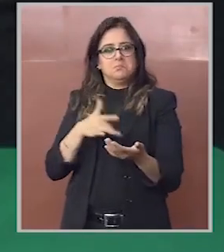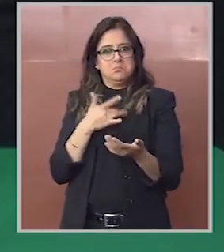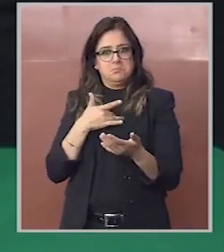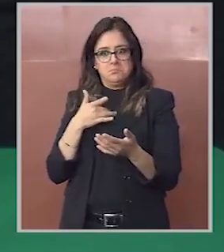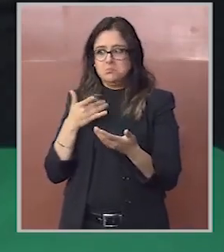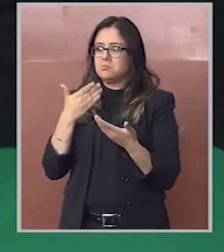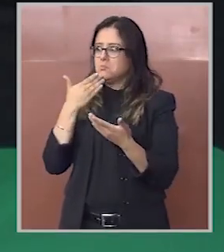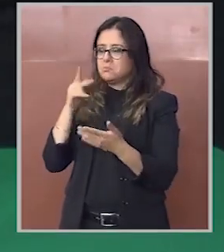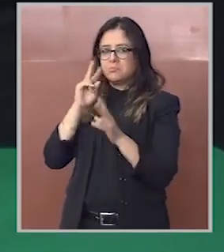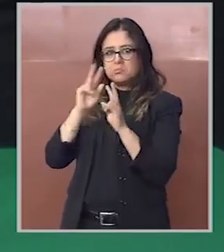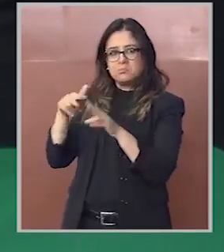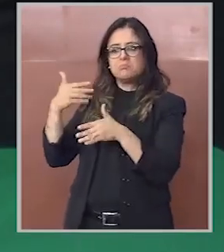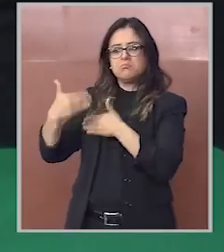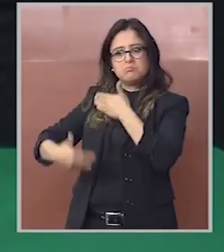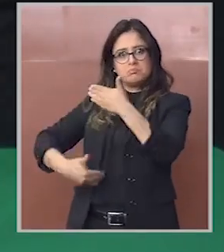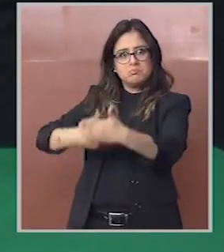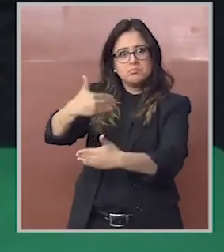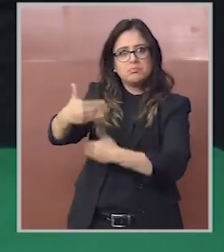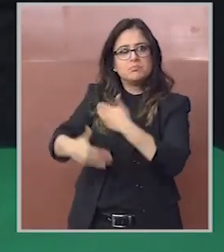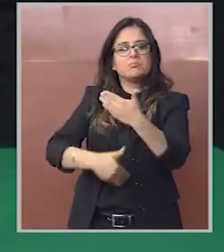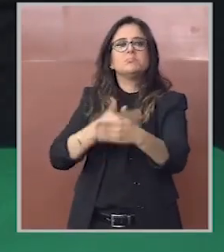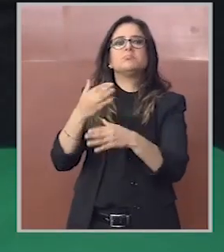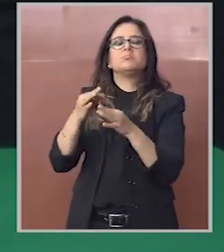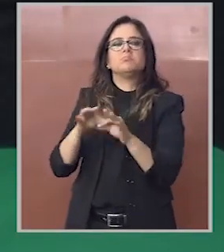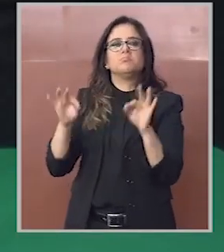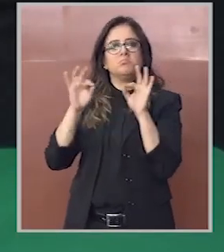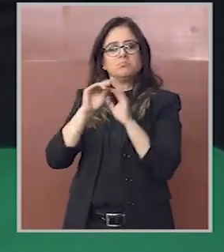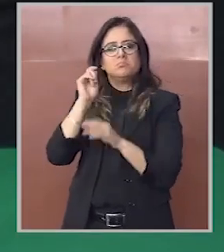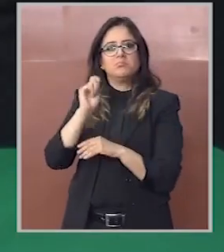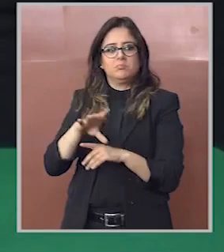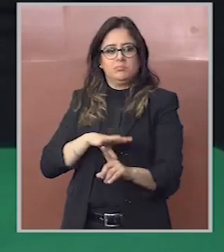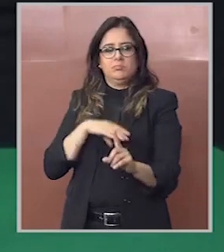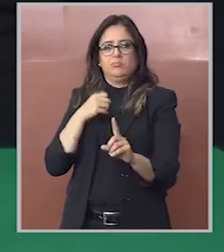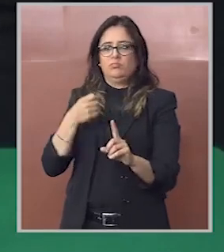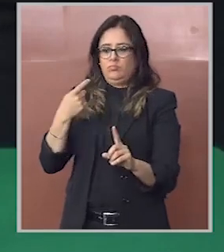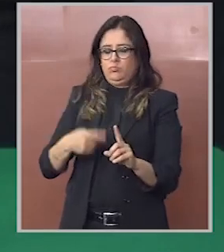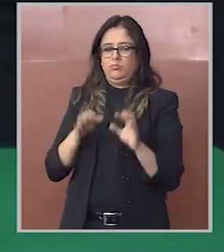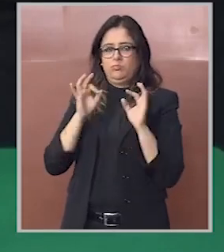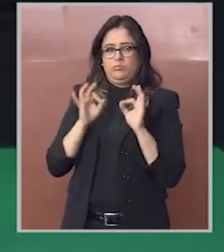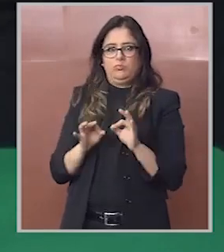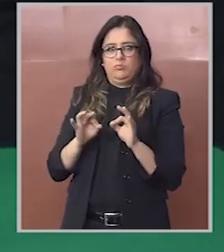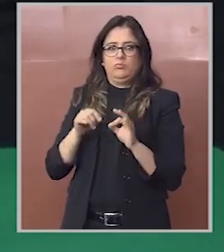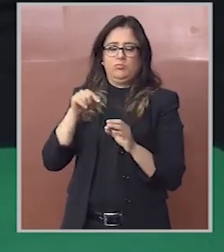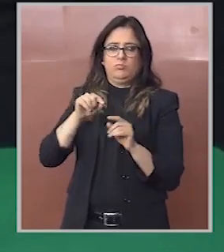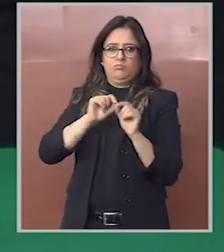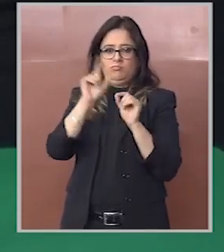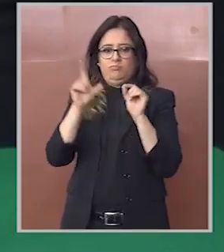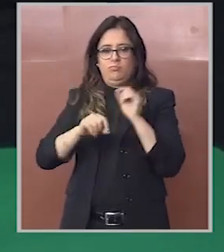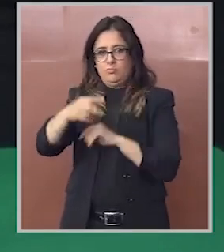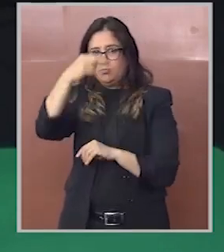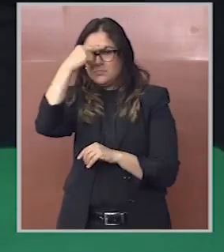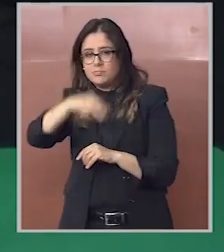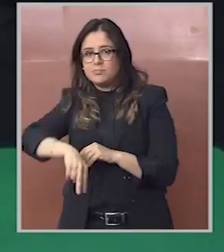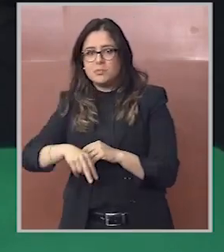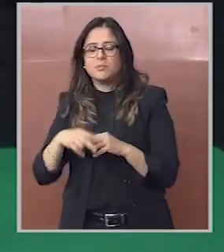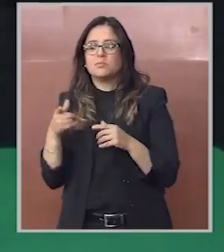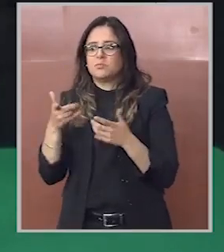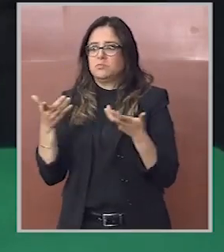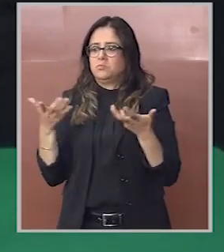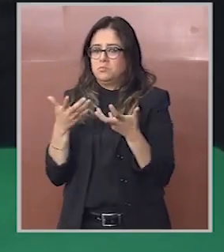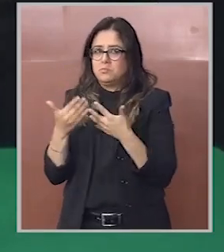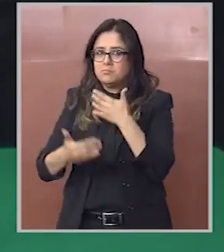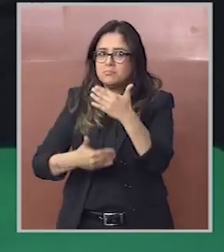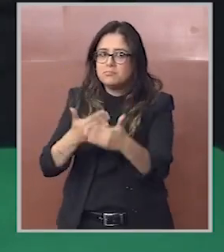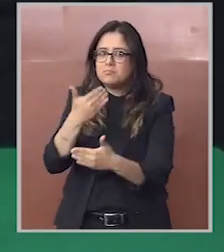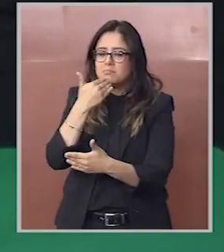estado en este este caso el estado mexicano está haciendo no para integrar cada vez más para reconocer cada vez más